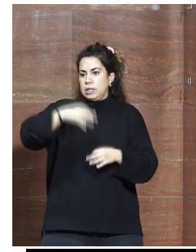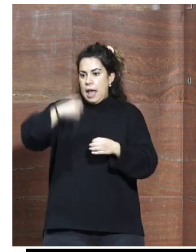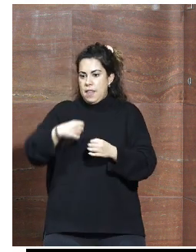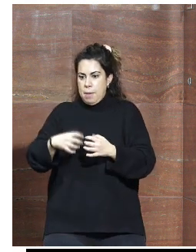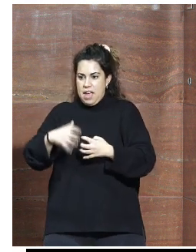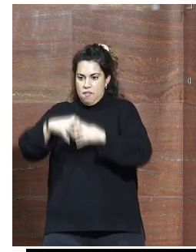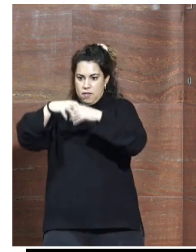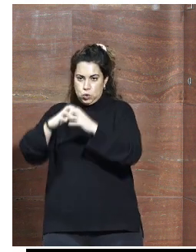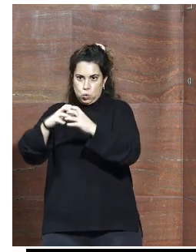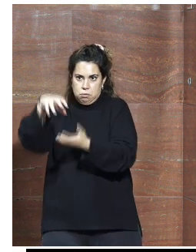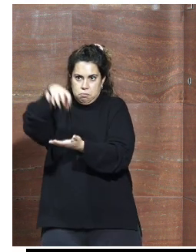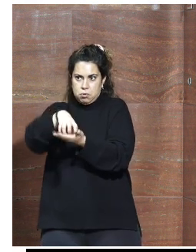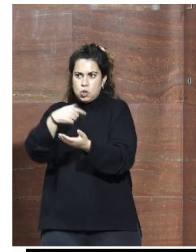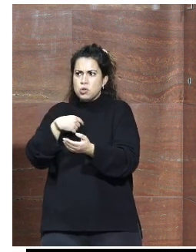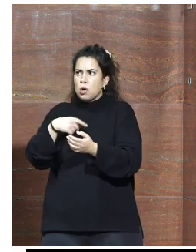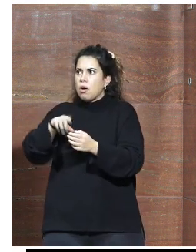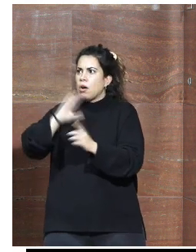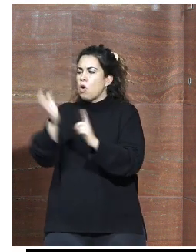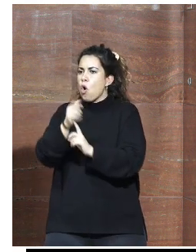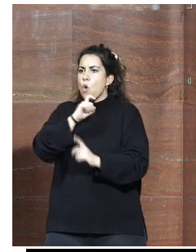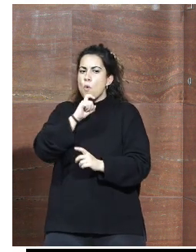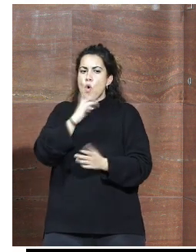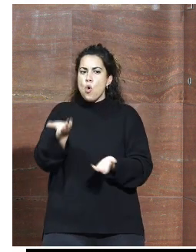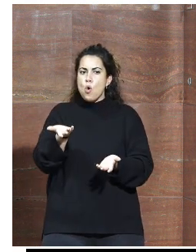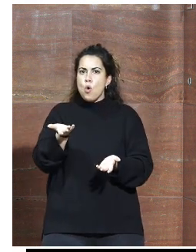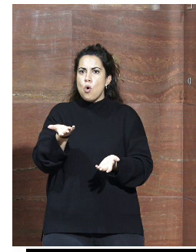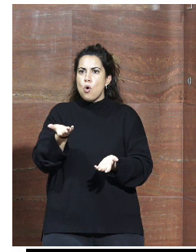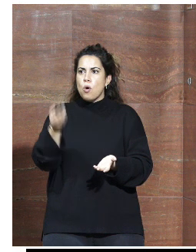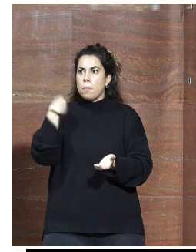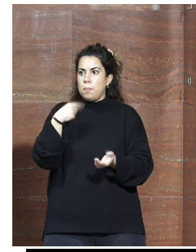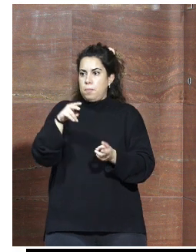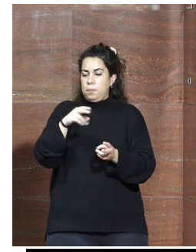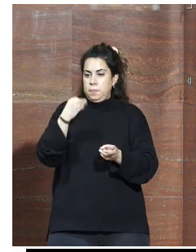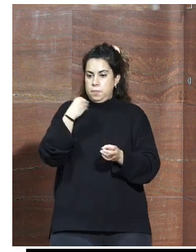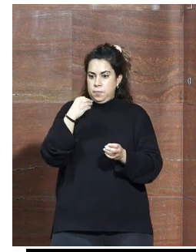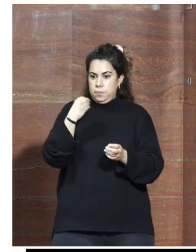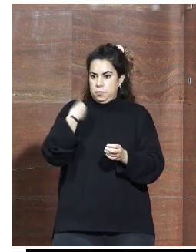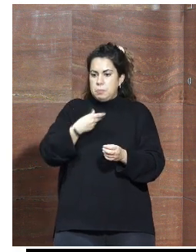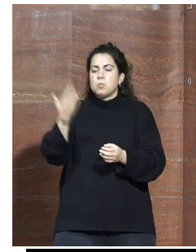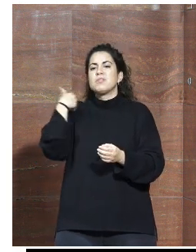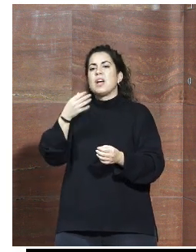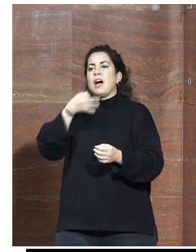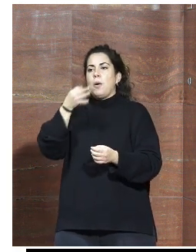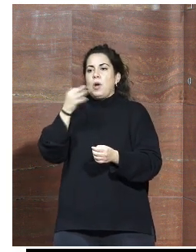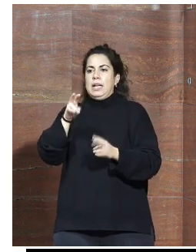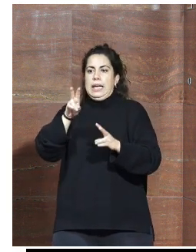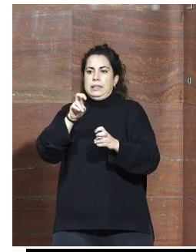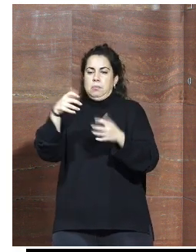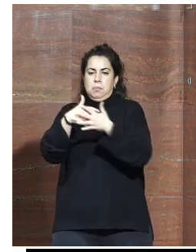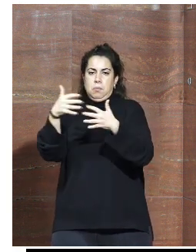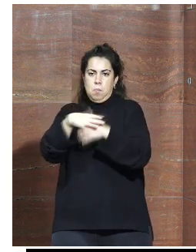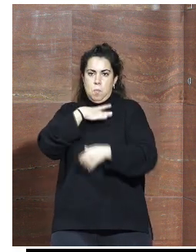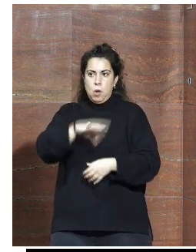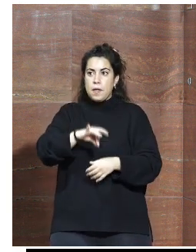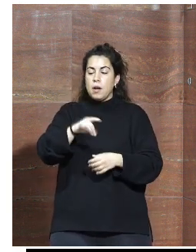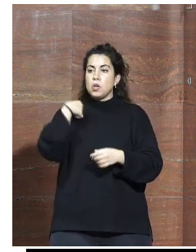¿no? ¿Cómo lo localizo? Y hablamos ya ahí, podemos mezclarlo con lo que hemos visto esta tarde del wayfinding, ¿eh? ¿Cómo lo localizo? ¿Cómo llego